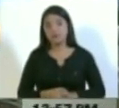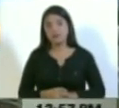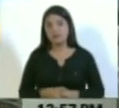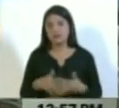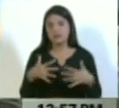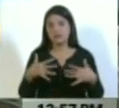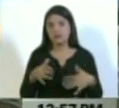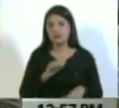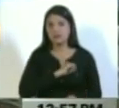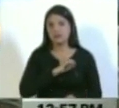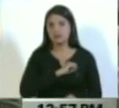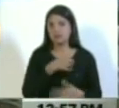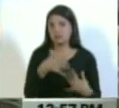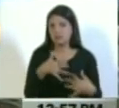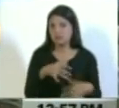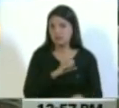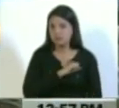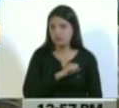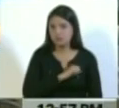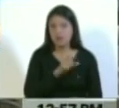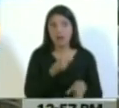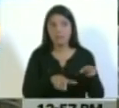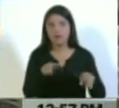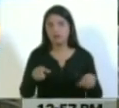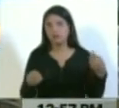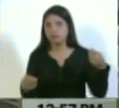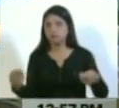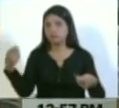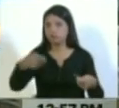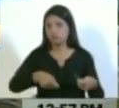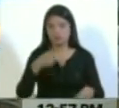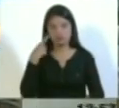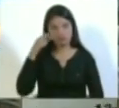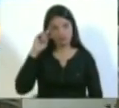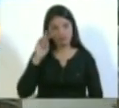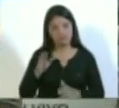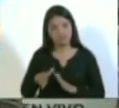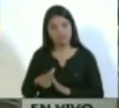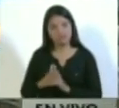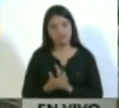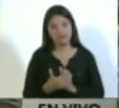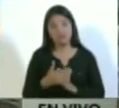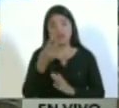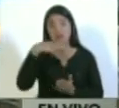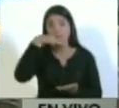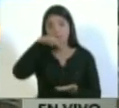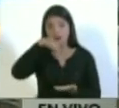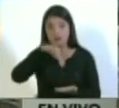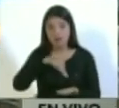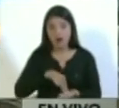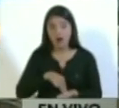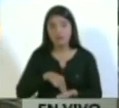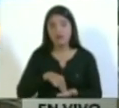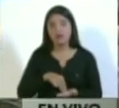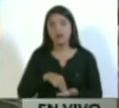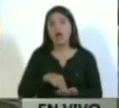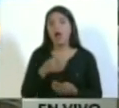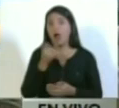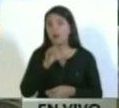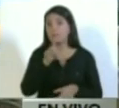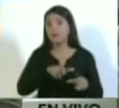temblando todos aquellos inversionistas desleales que están en Miami. Hay gente infartada en